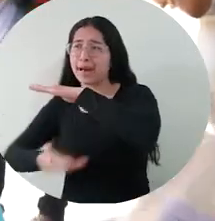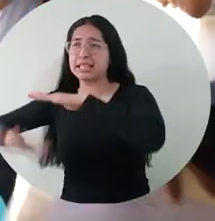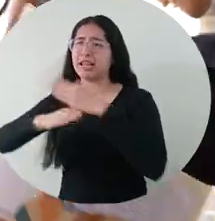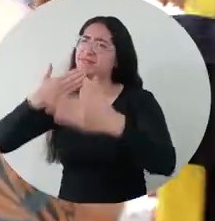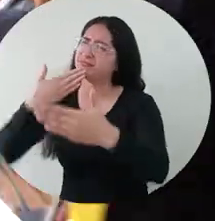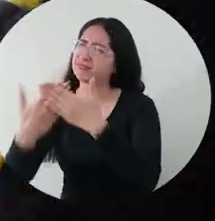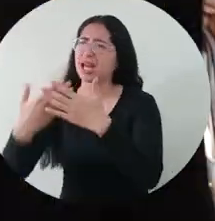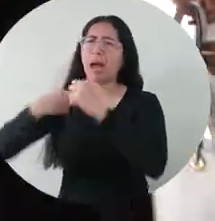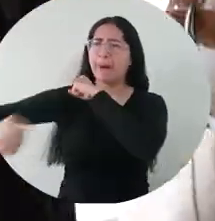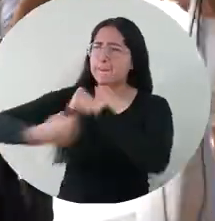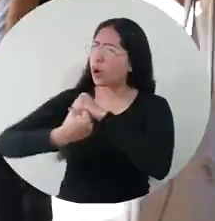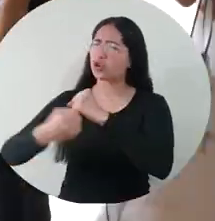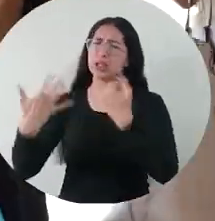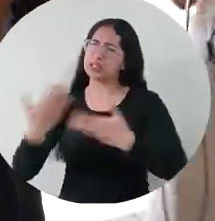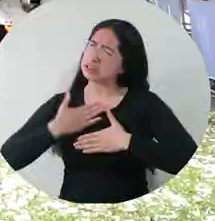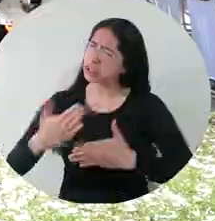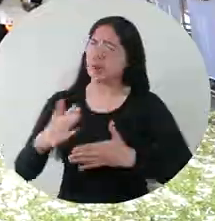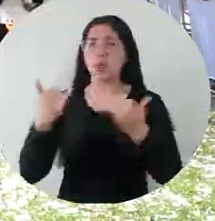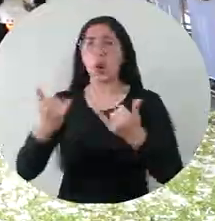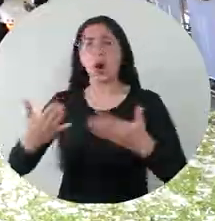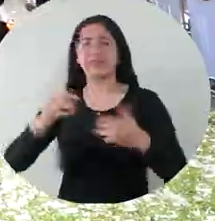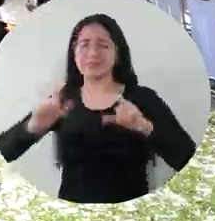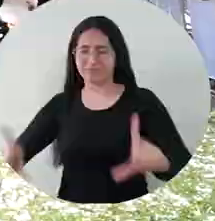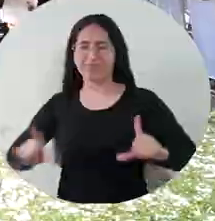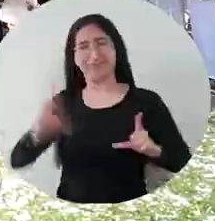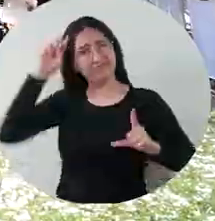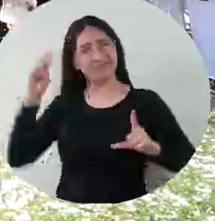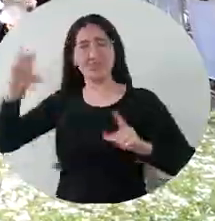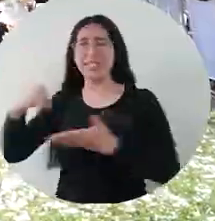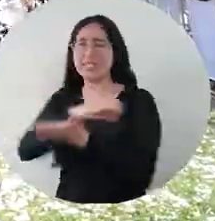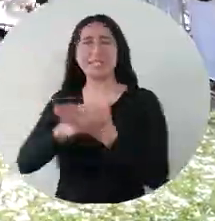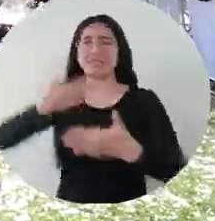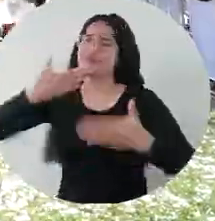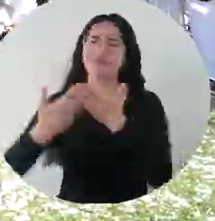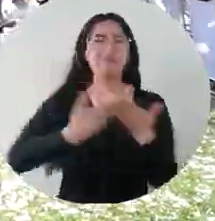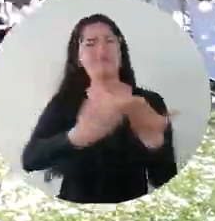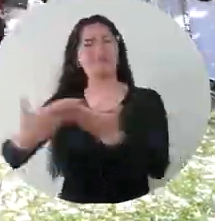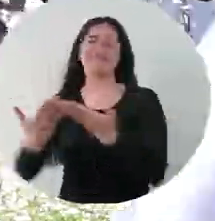Básicas por todo su apoyo, su amor, su entrega, y hoy puedo decir que soy bióloga gracias a ustedes.